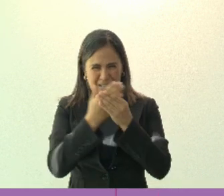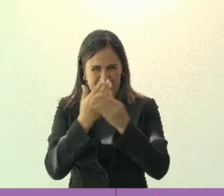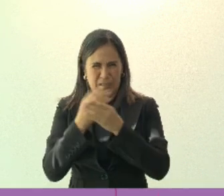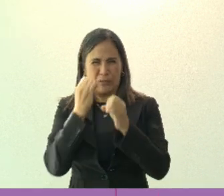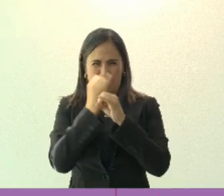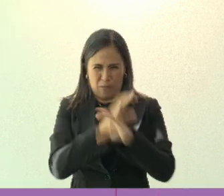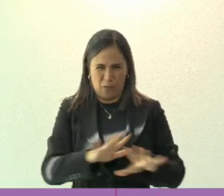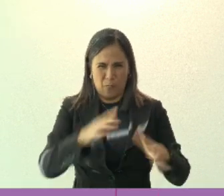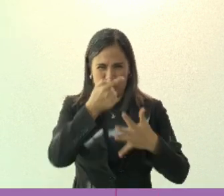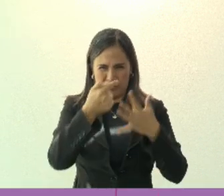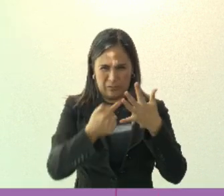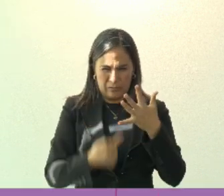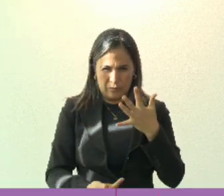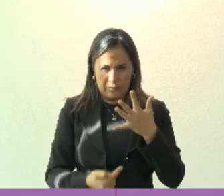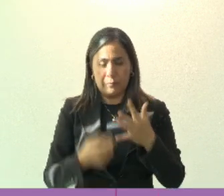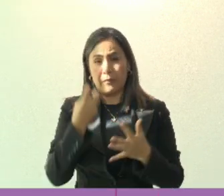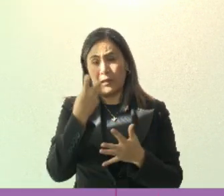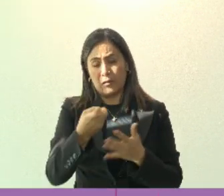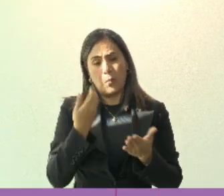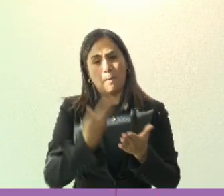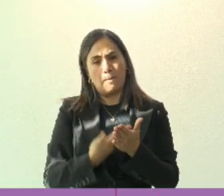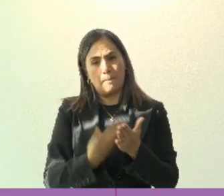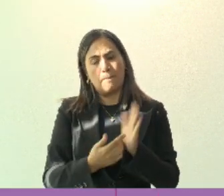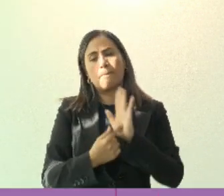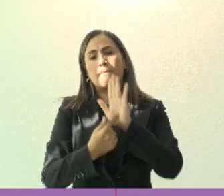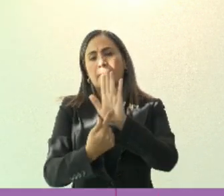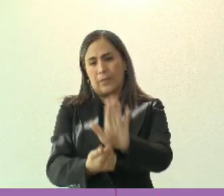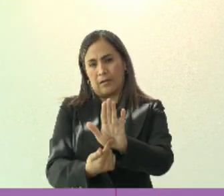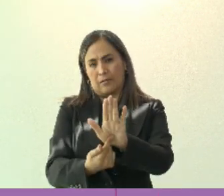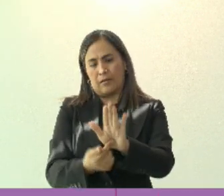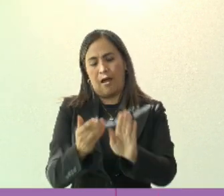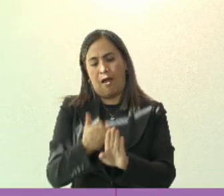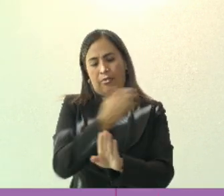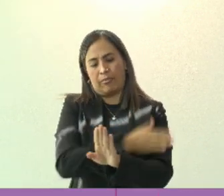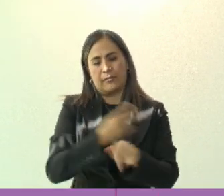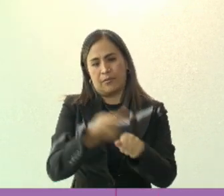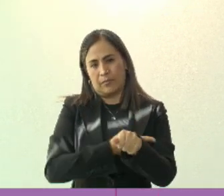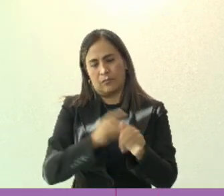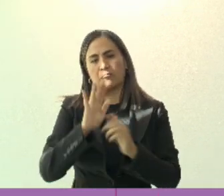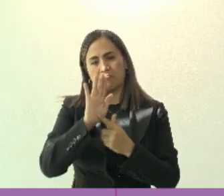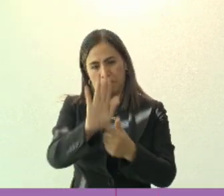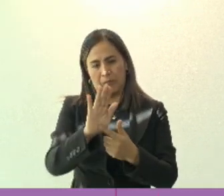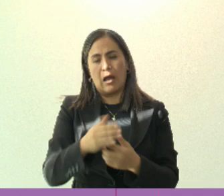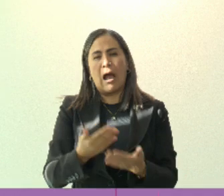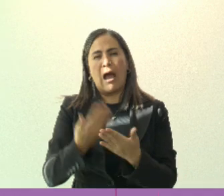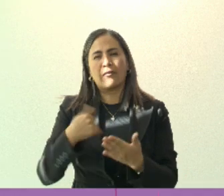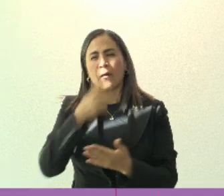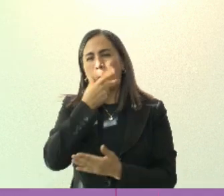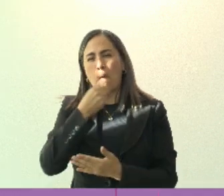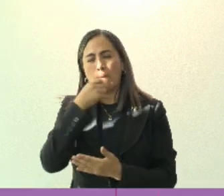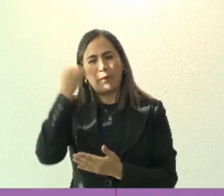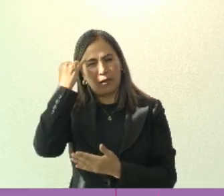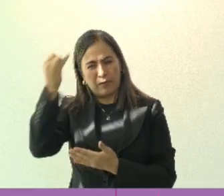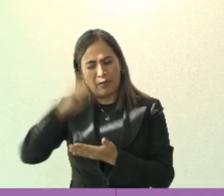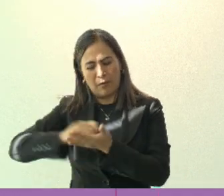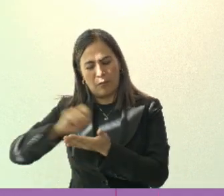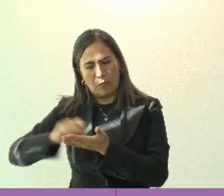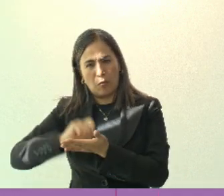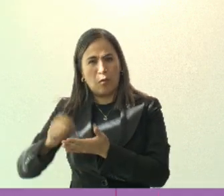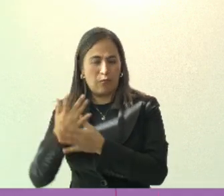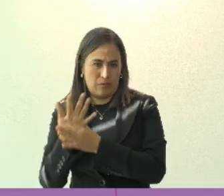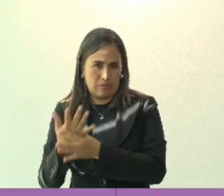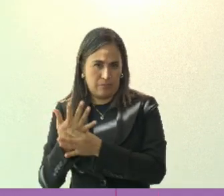una forma de rendir cuentas. En algún momento por ahí hay un autor que me gustaría citar, que